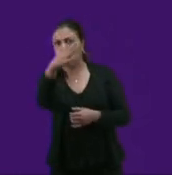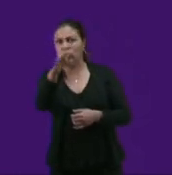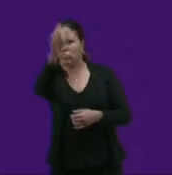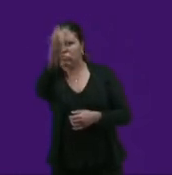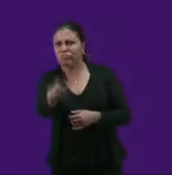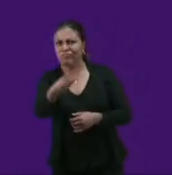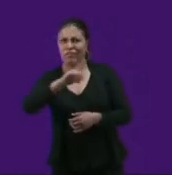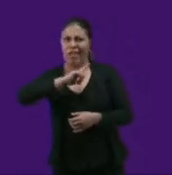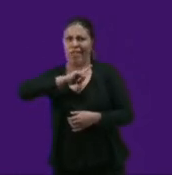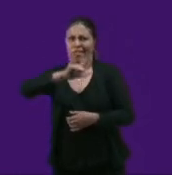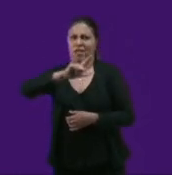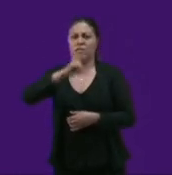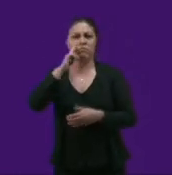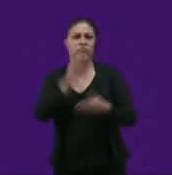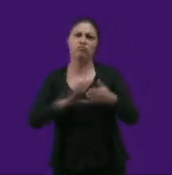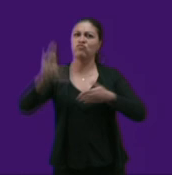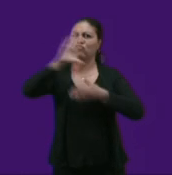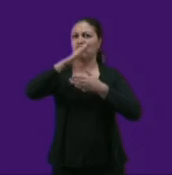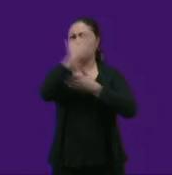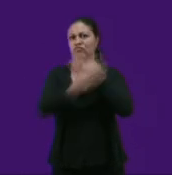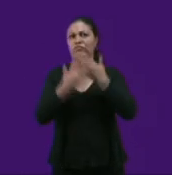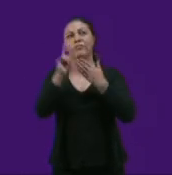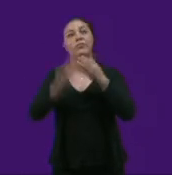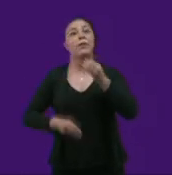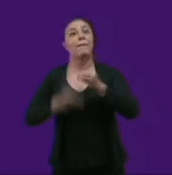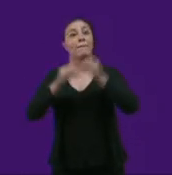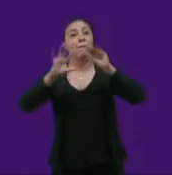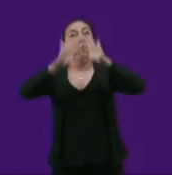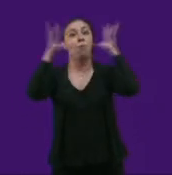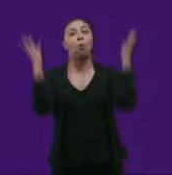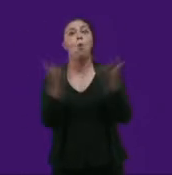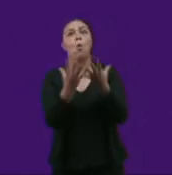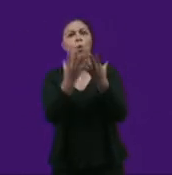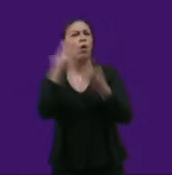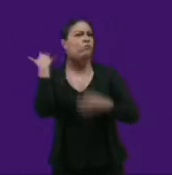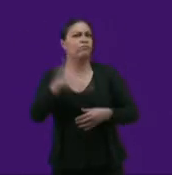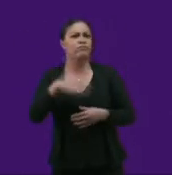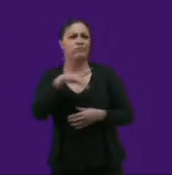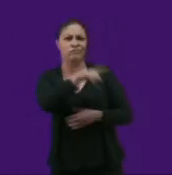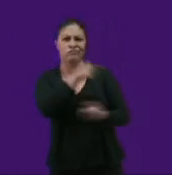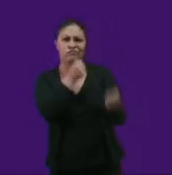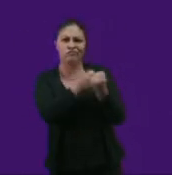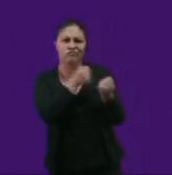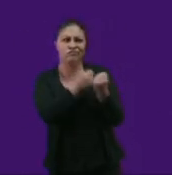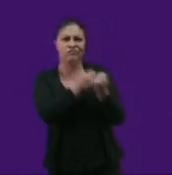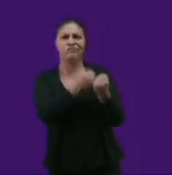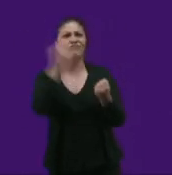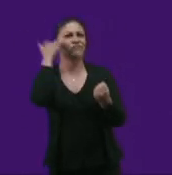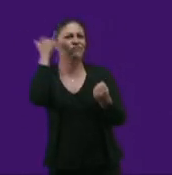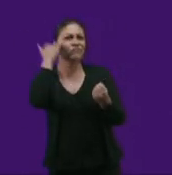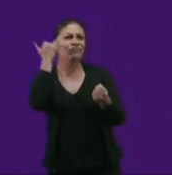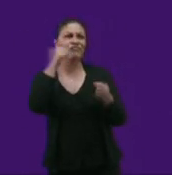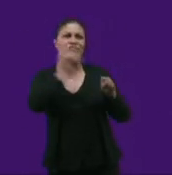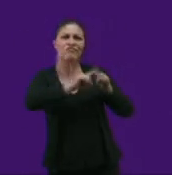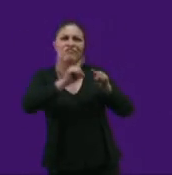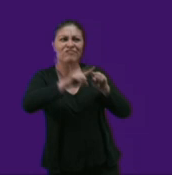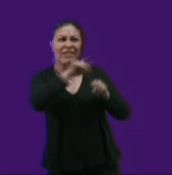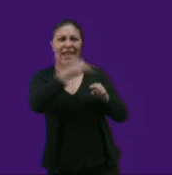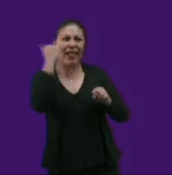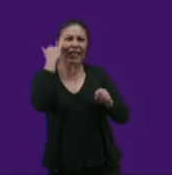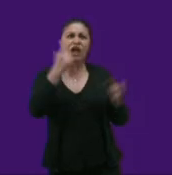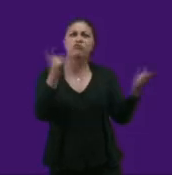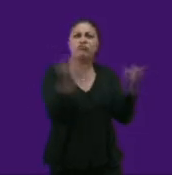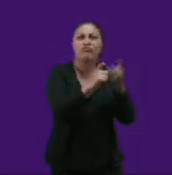digital en Latinoamérica y en el mundo que también ha impulsado mucho el emprendimiento, ha apoyado a Endeavor, apoya a muchos nodos de innovación, apoya también